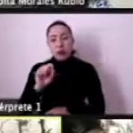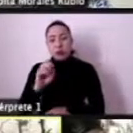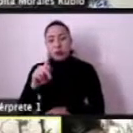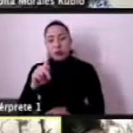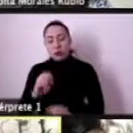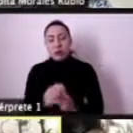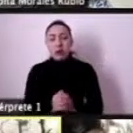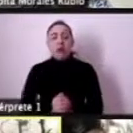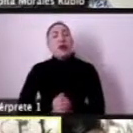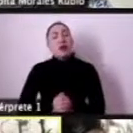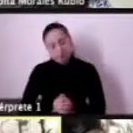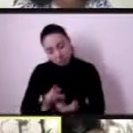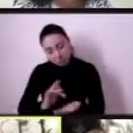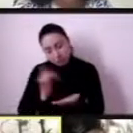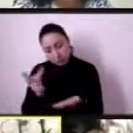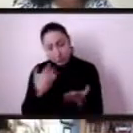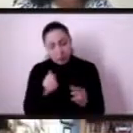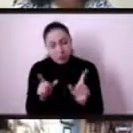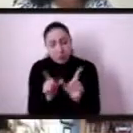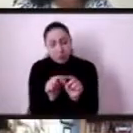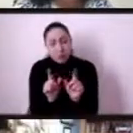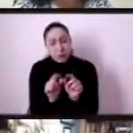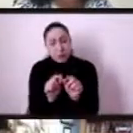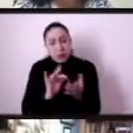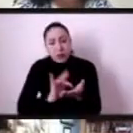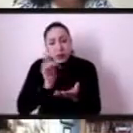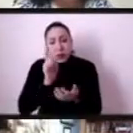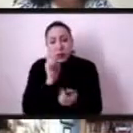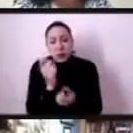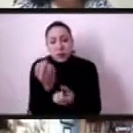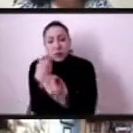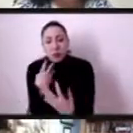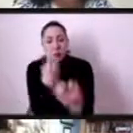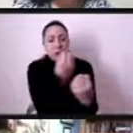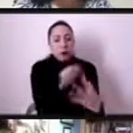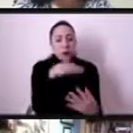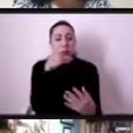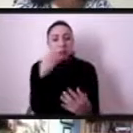gracias por las lindísimas palabras a mi coordinadora y